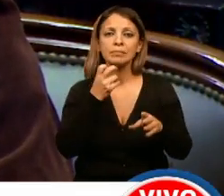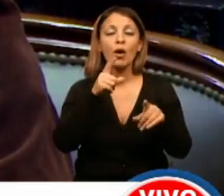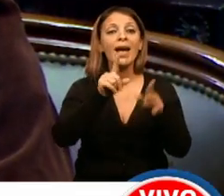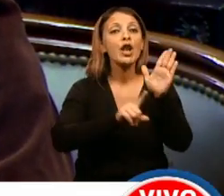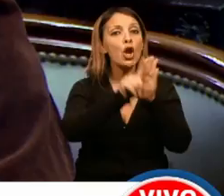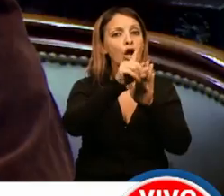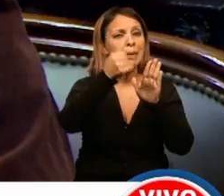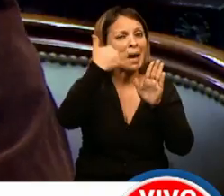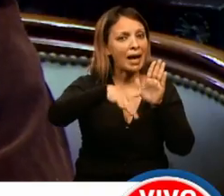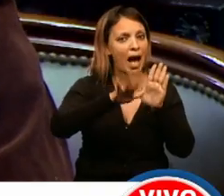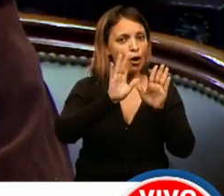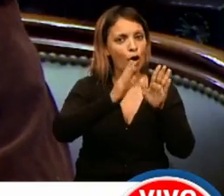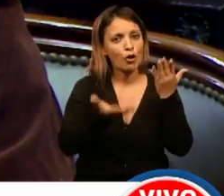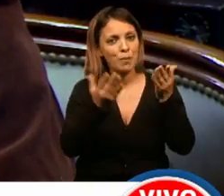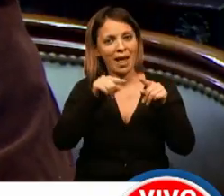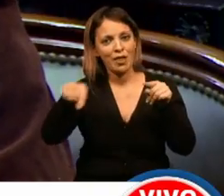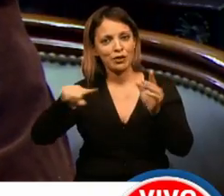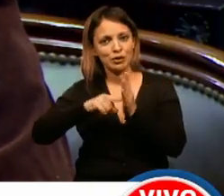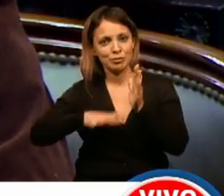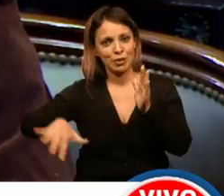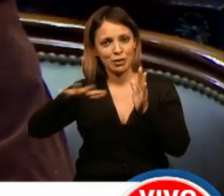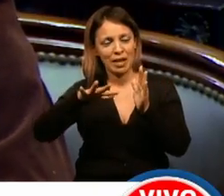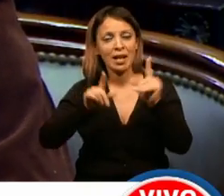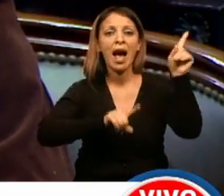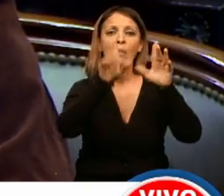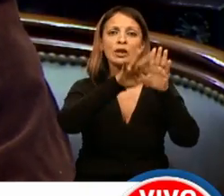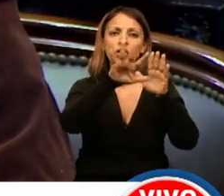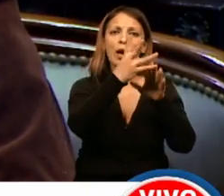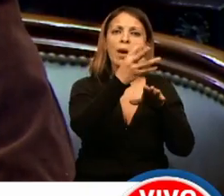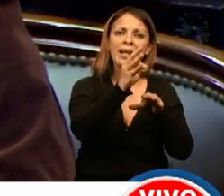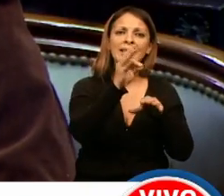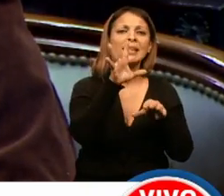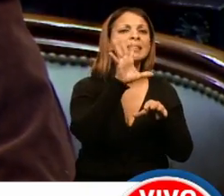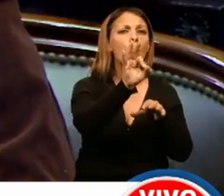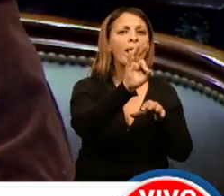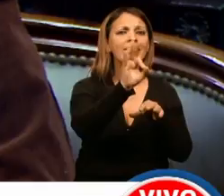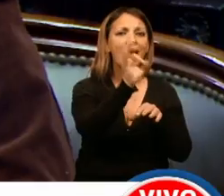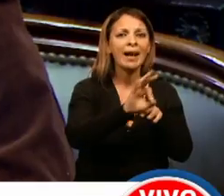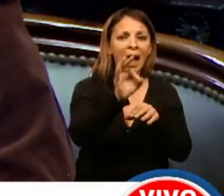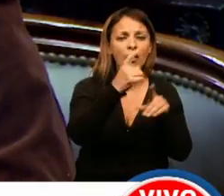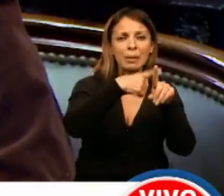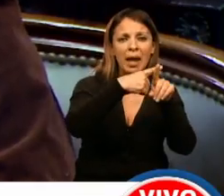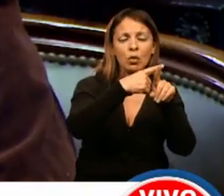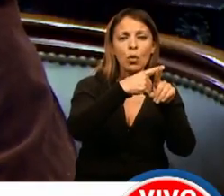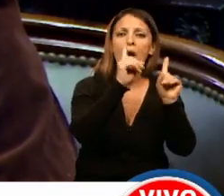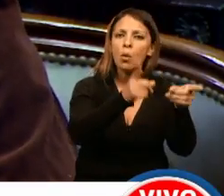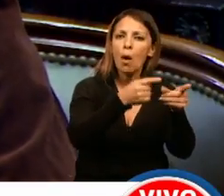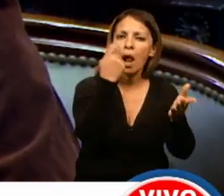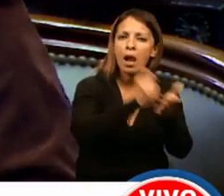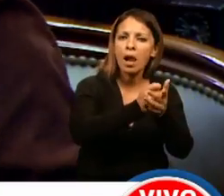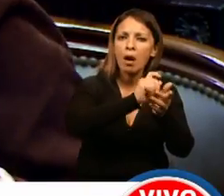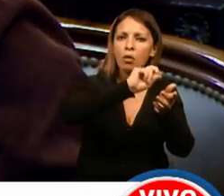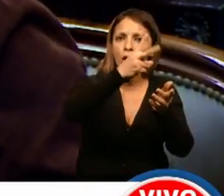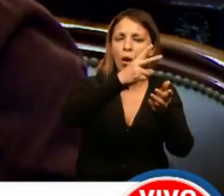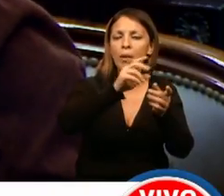mucho más caro que acá y tenemos zonas que llegan a 40 y más de 50 grados y también tenemos zonas de frontera que